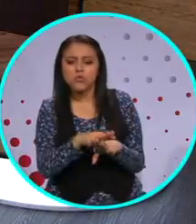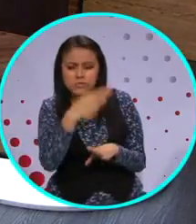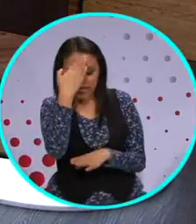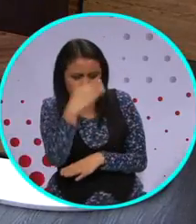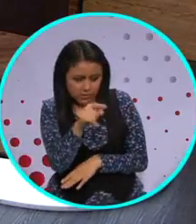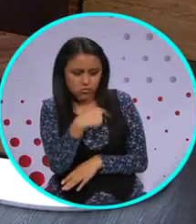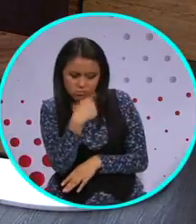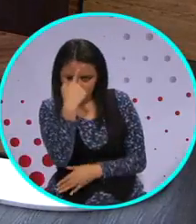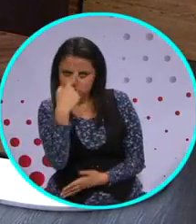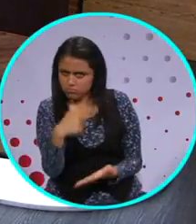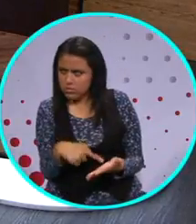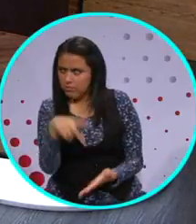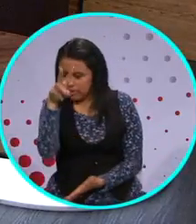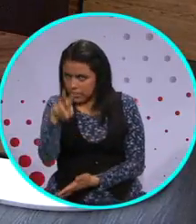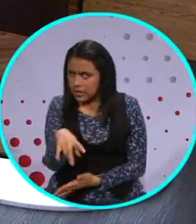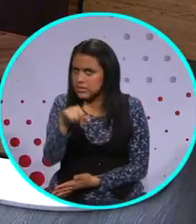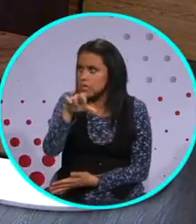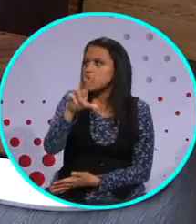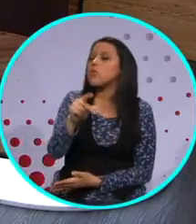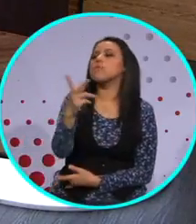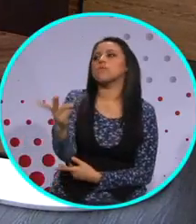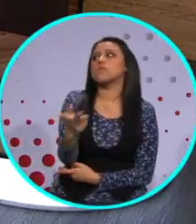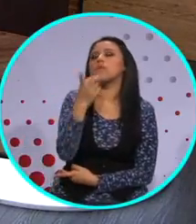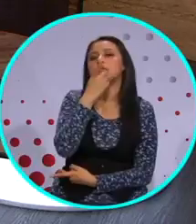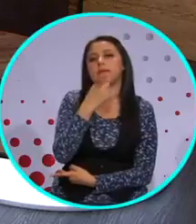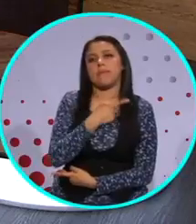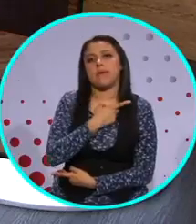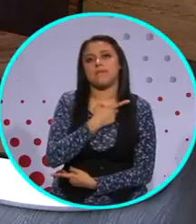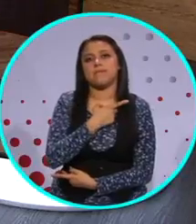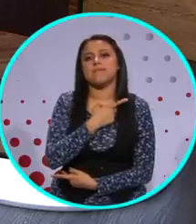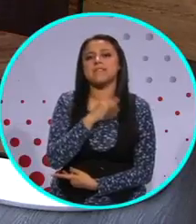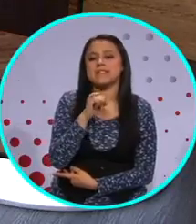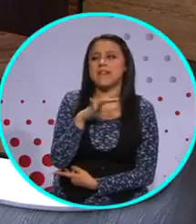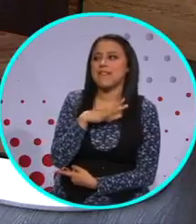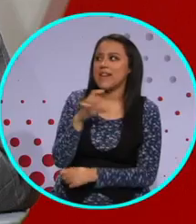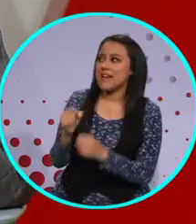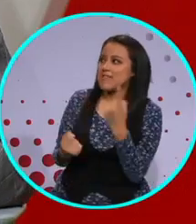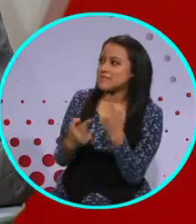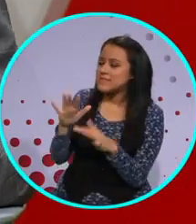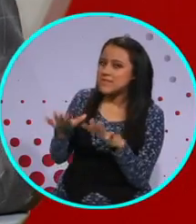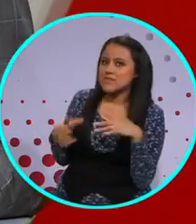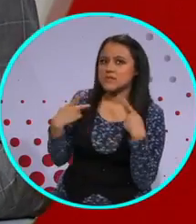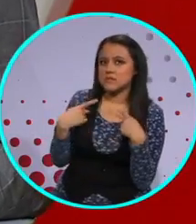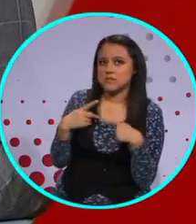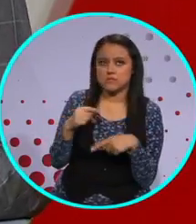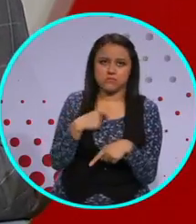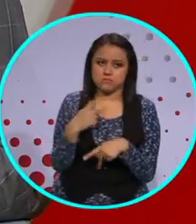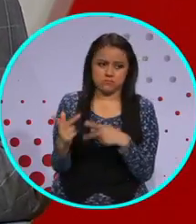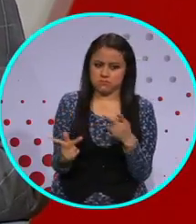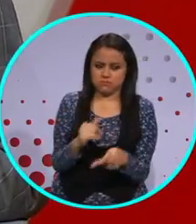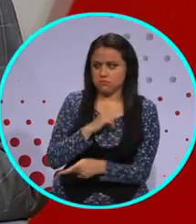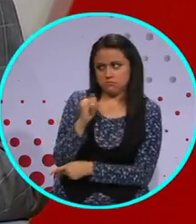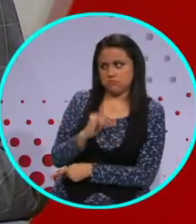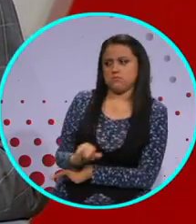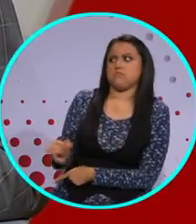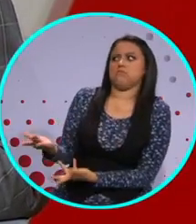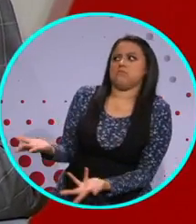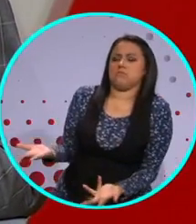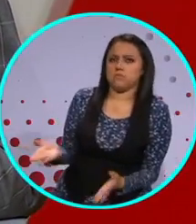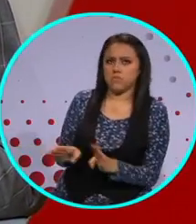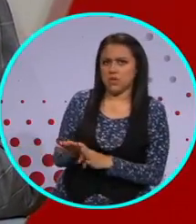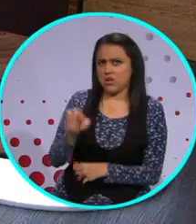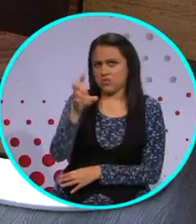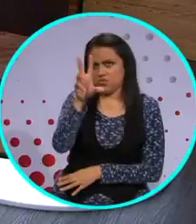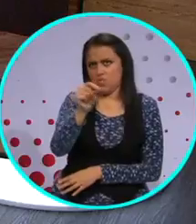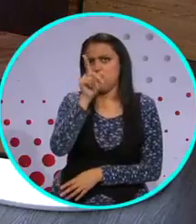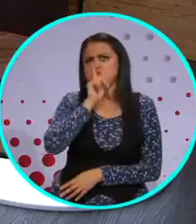creer una encuesta como ésta como la hicieron dame el mecanismo de ello sí porque va mucha gente te dice a mí nunca me han encuestado no es un